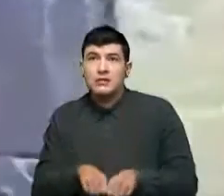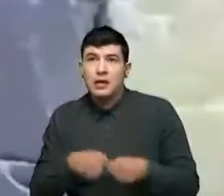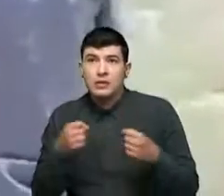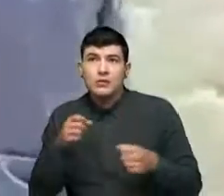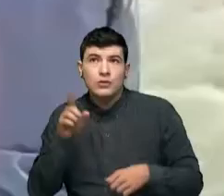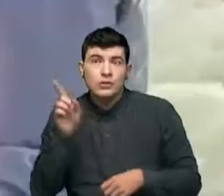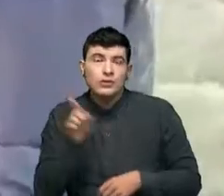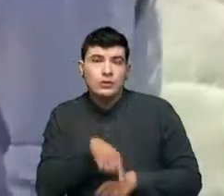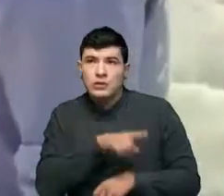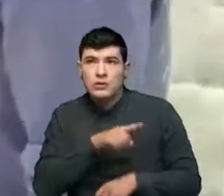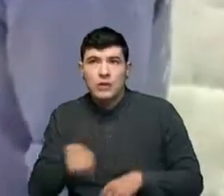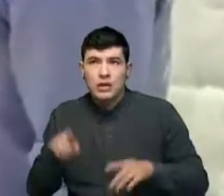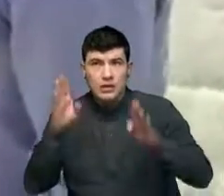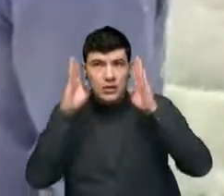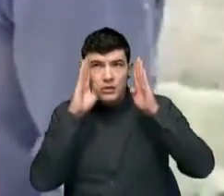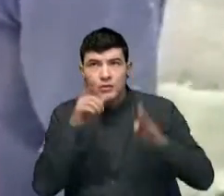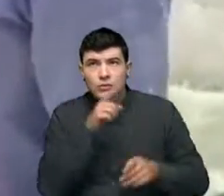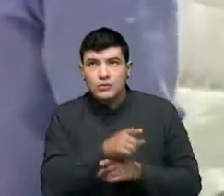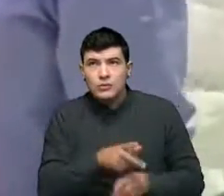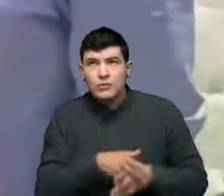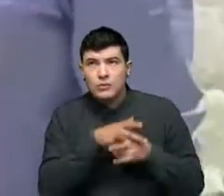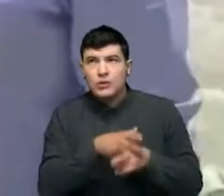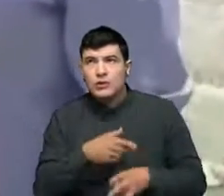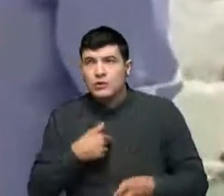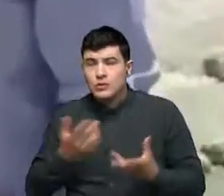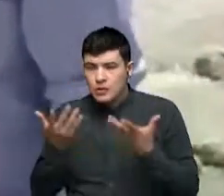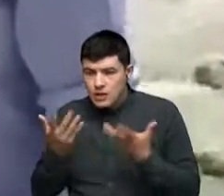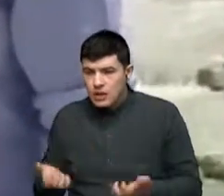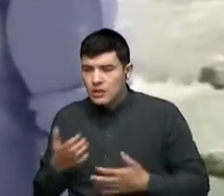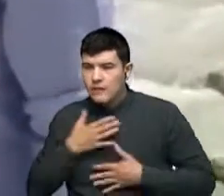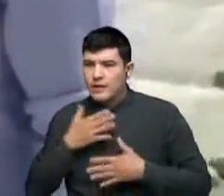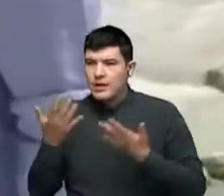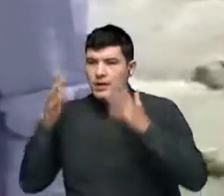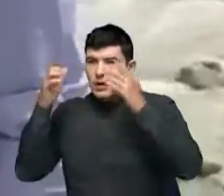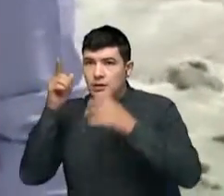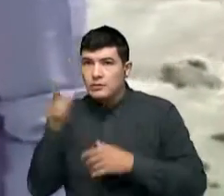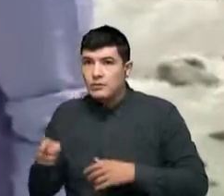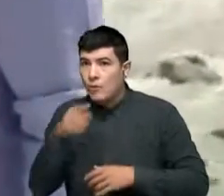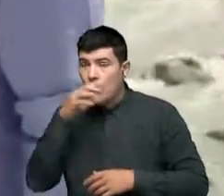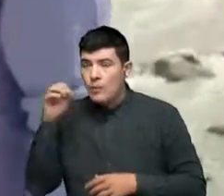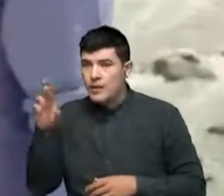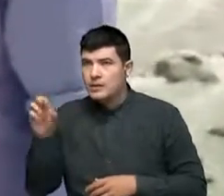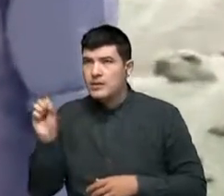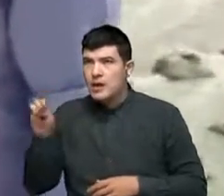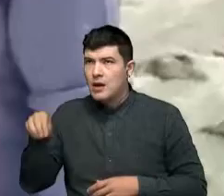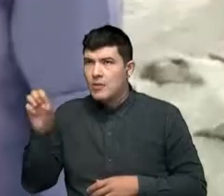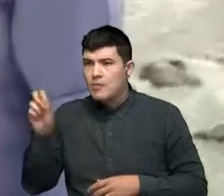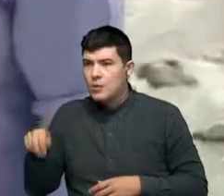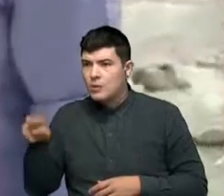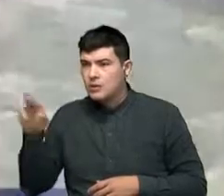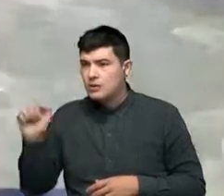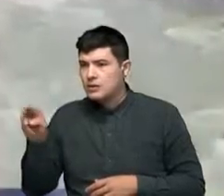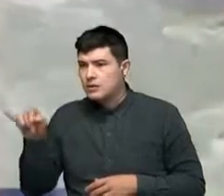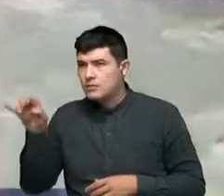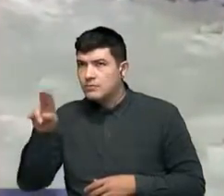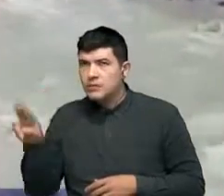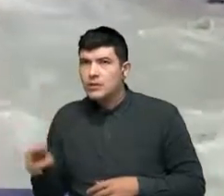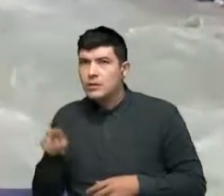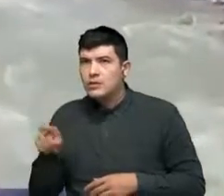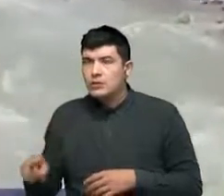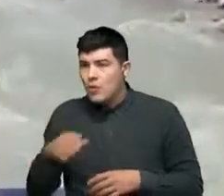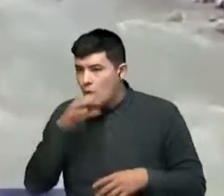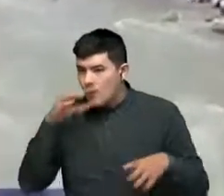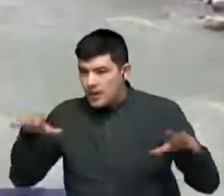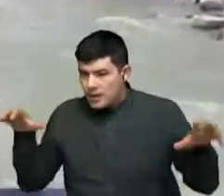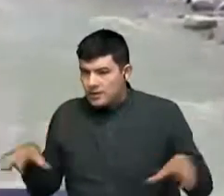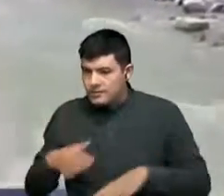no haber tomado estas medidas de prevención aquí quiero felicitar a ramón ramírez nuestro director de riesgos ha actuado de forma